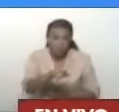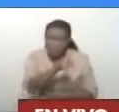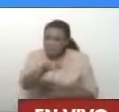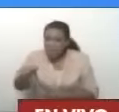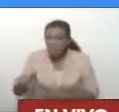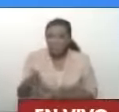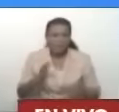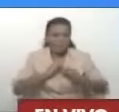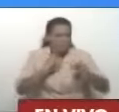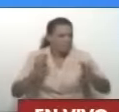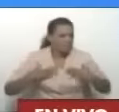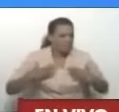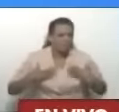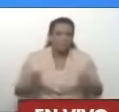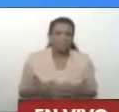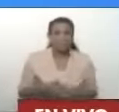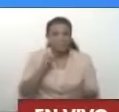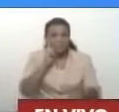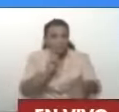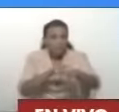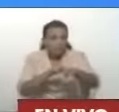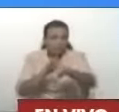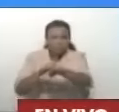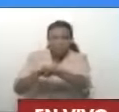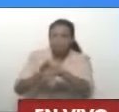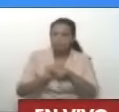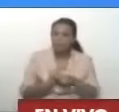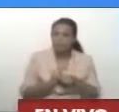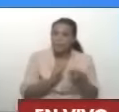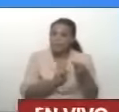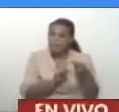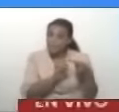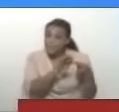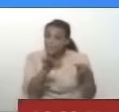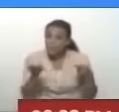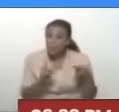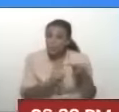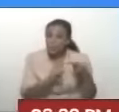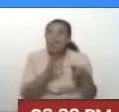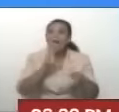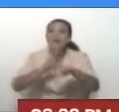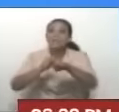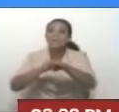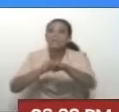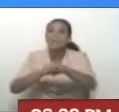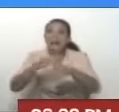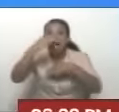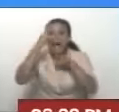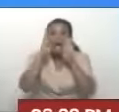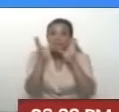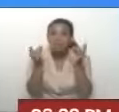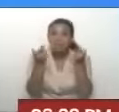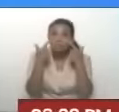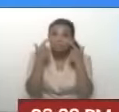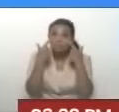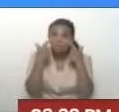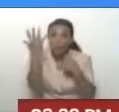construyan su felicidad. Fíjate tú, primero, primer anuncio, atención